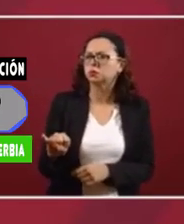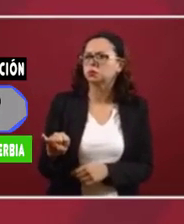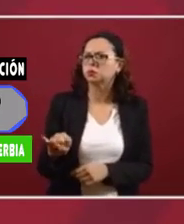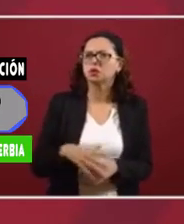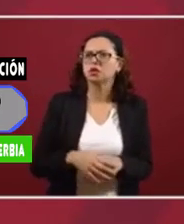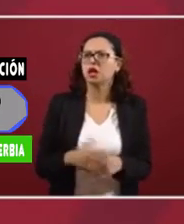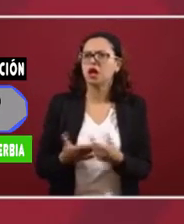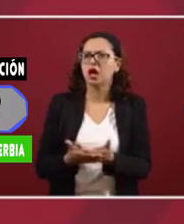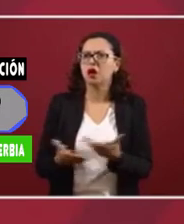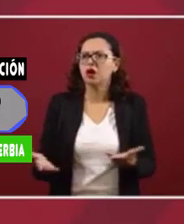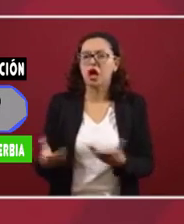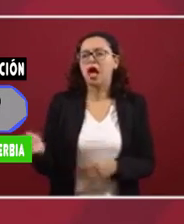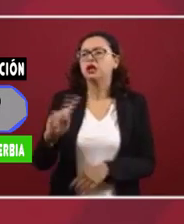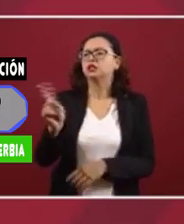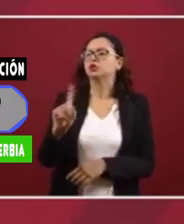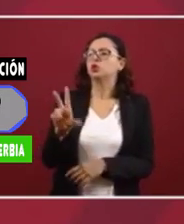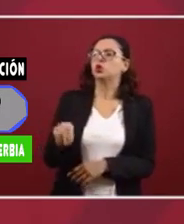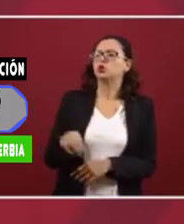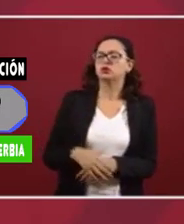contra